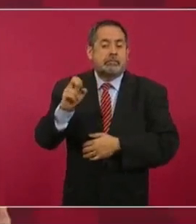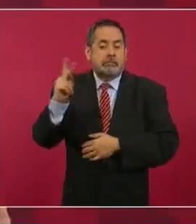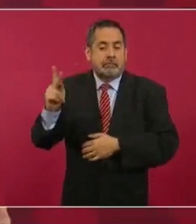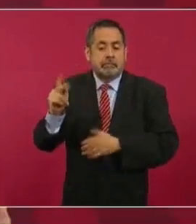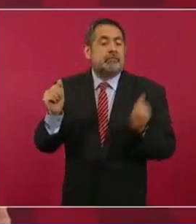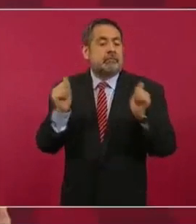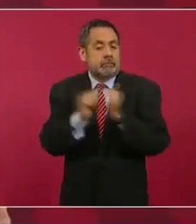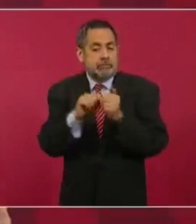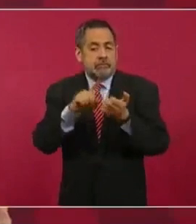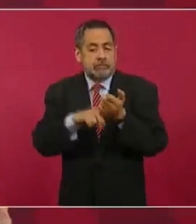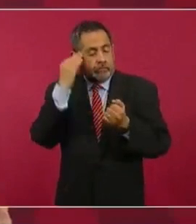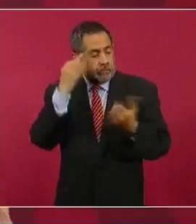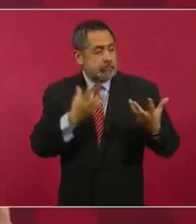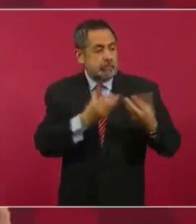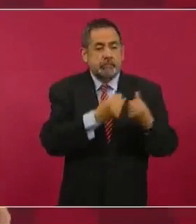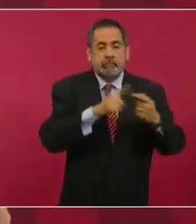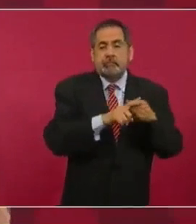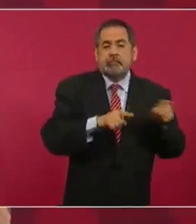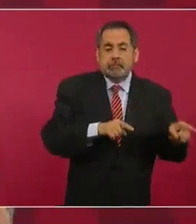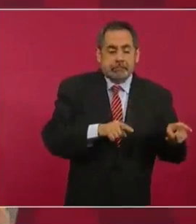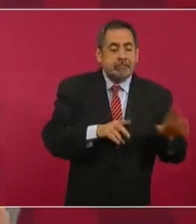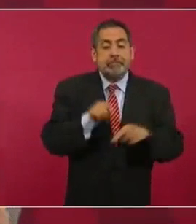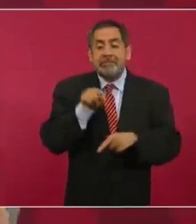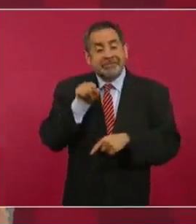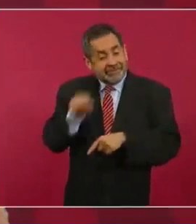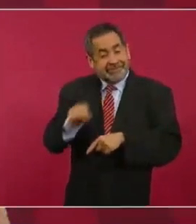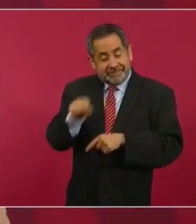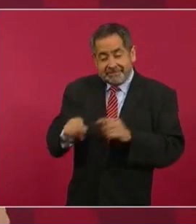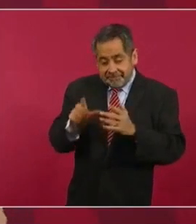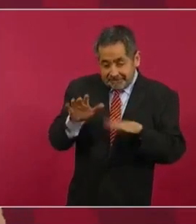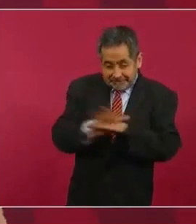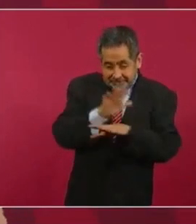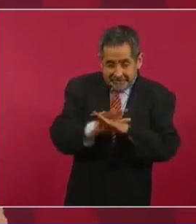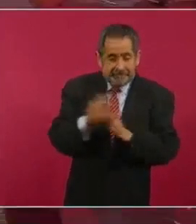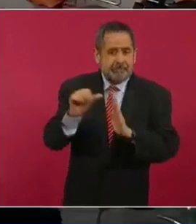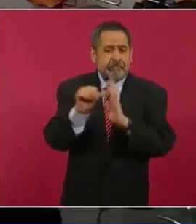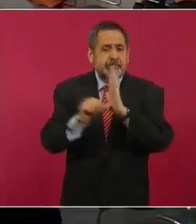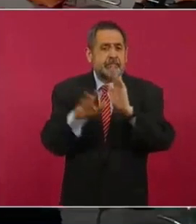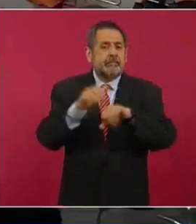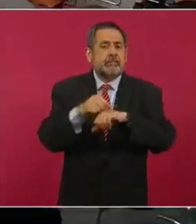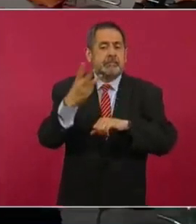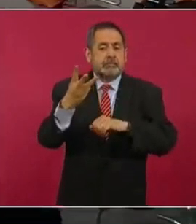con Salinas y fue el que reformó el artículo tercero constitucional